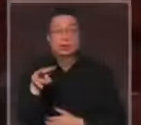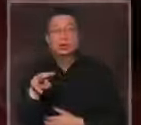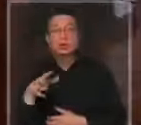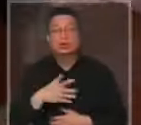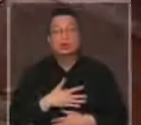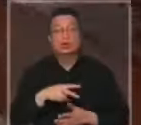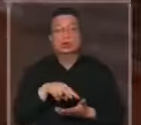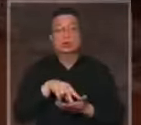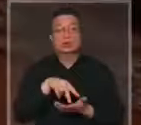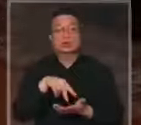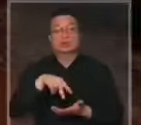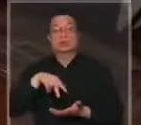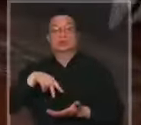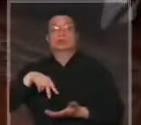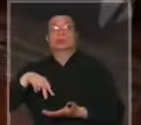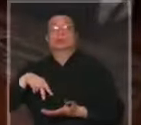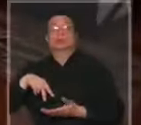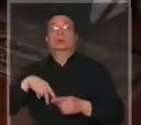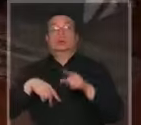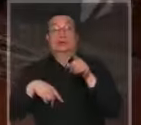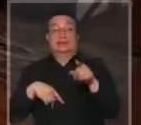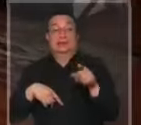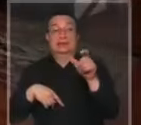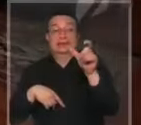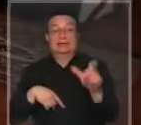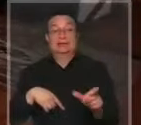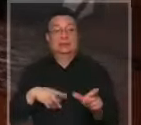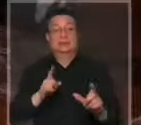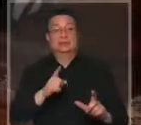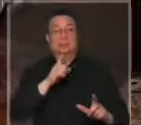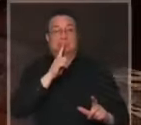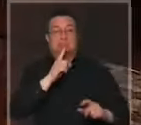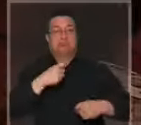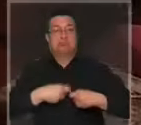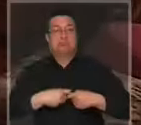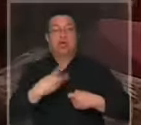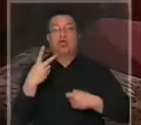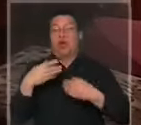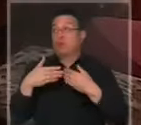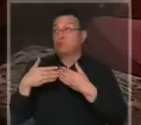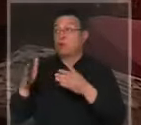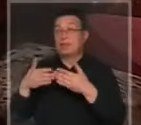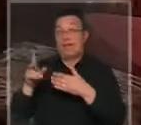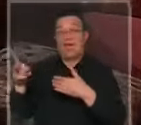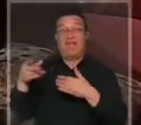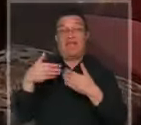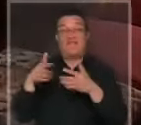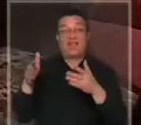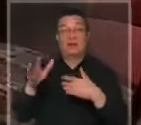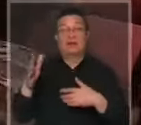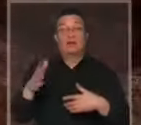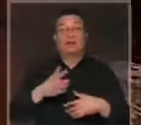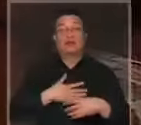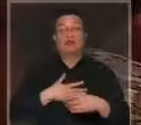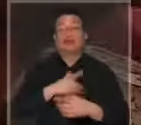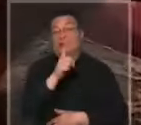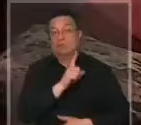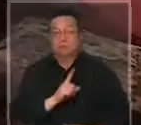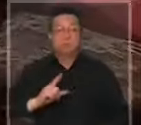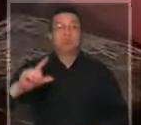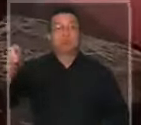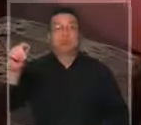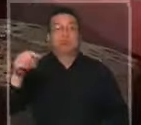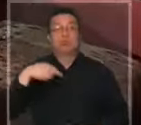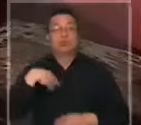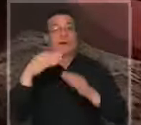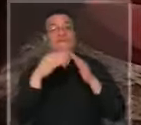así. Y el cabro no hacía nada. Y veo las 2 puertas abiertas de par en par. Yo me filtré para afuera, parto a tocarle el